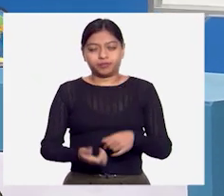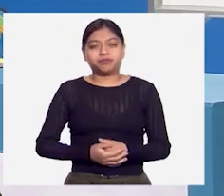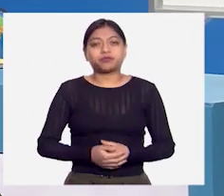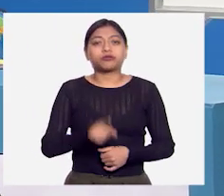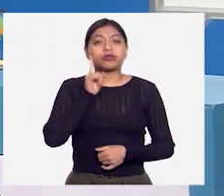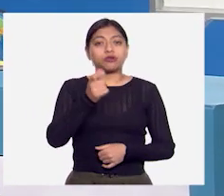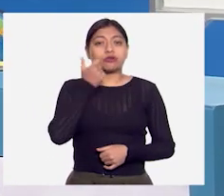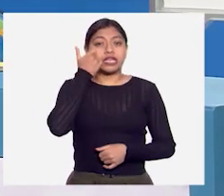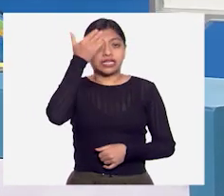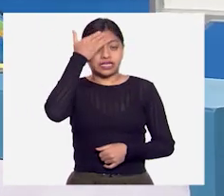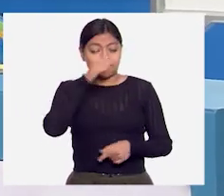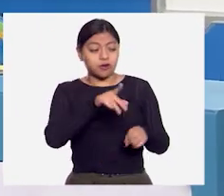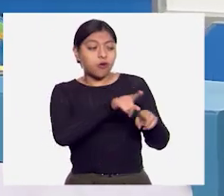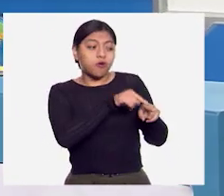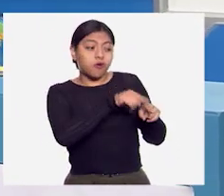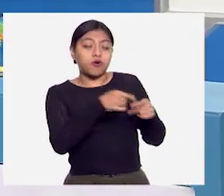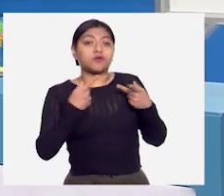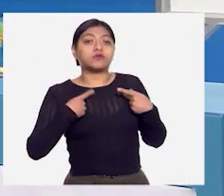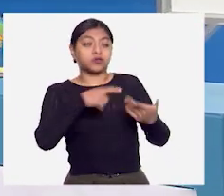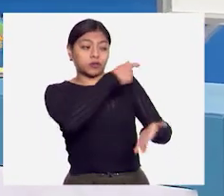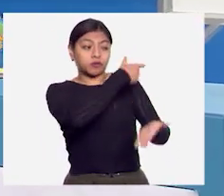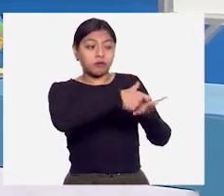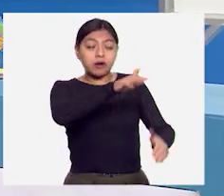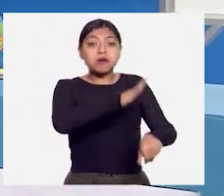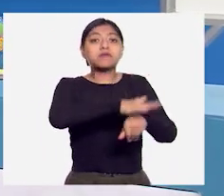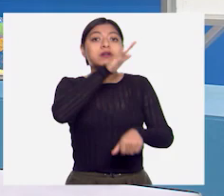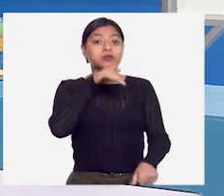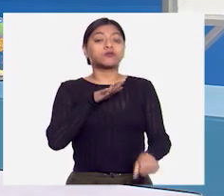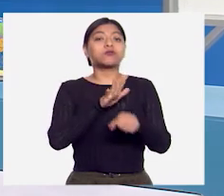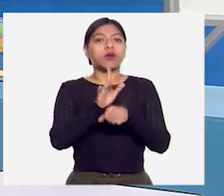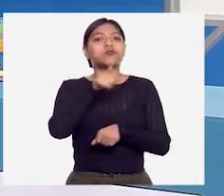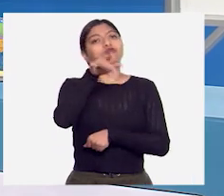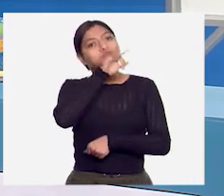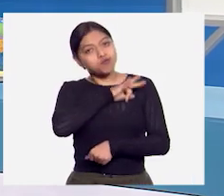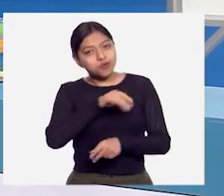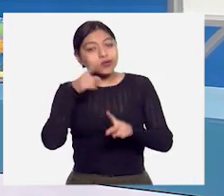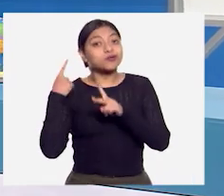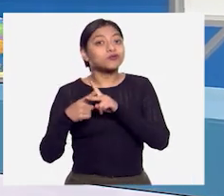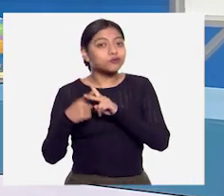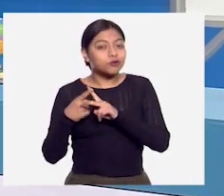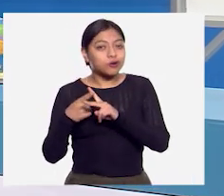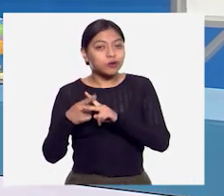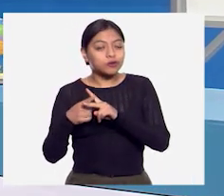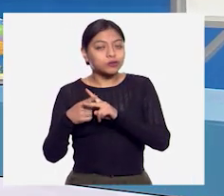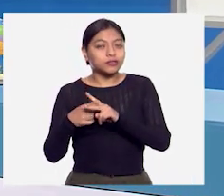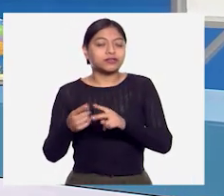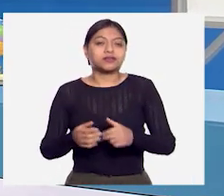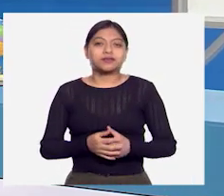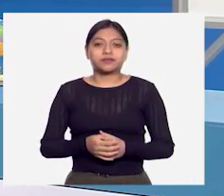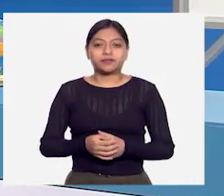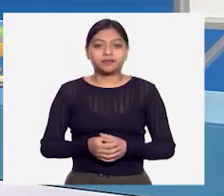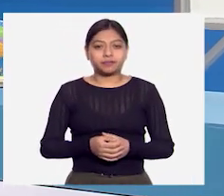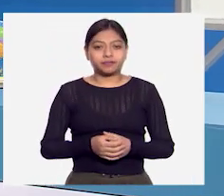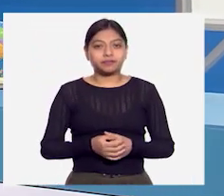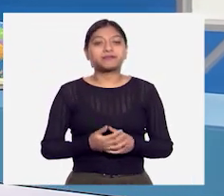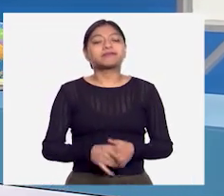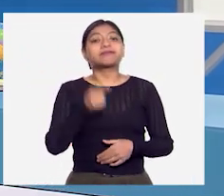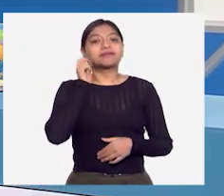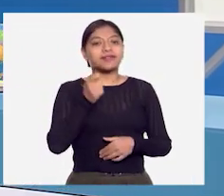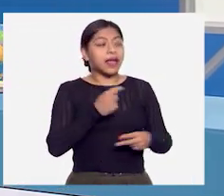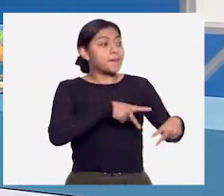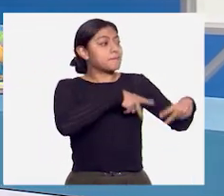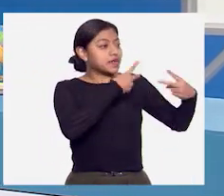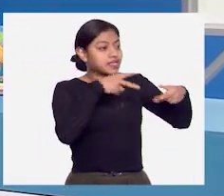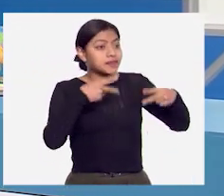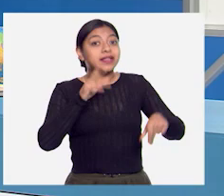un determinado artículo o producto, estamos usando el valor del dato que registró la mayor